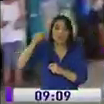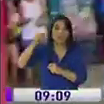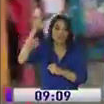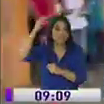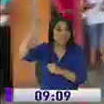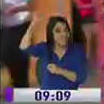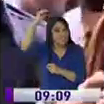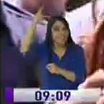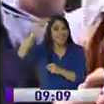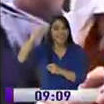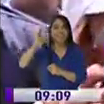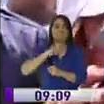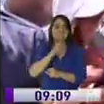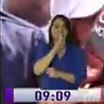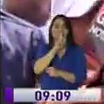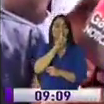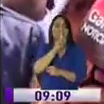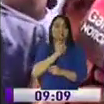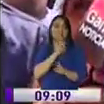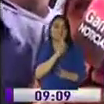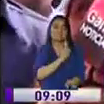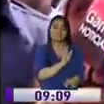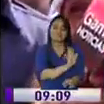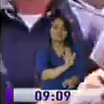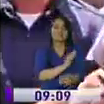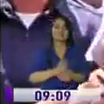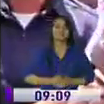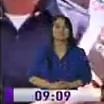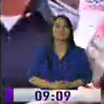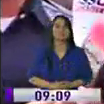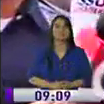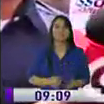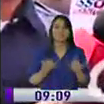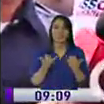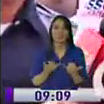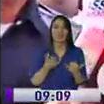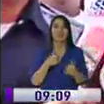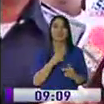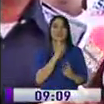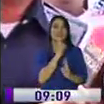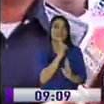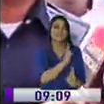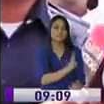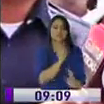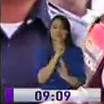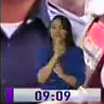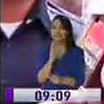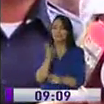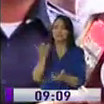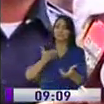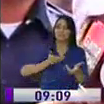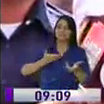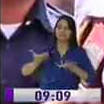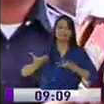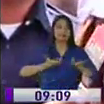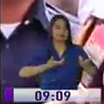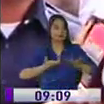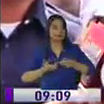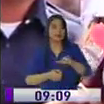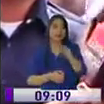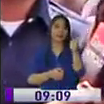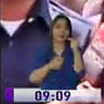pronunciarse. No tengo nada que comentar sobre eso. Yo no estoy aquí para responder ataques de otras